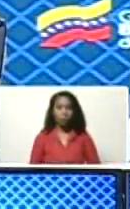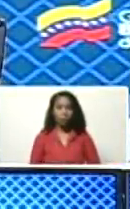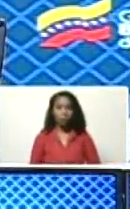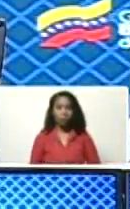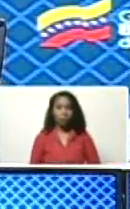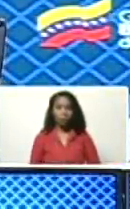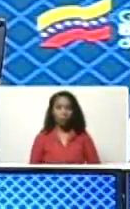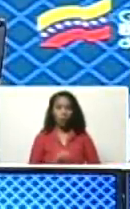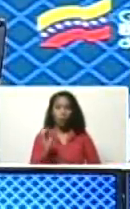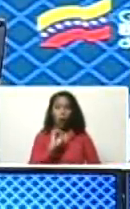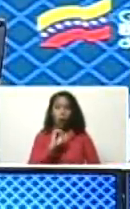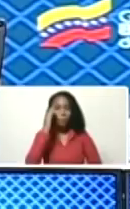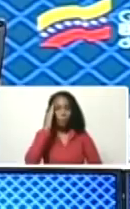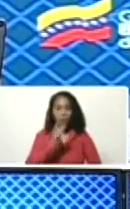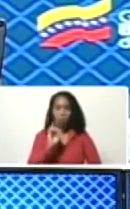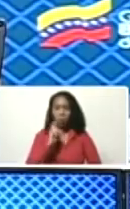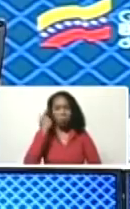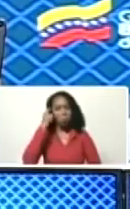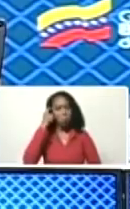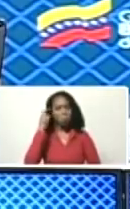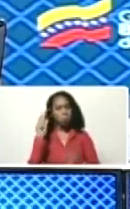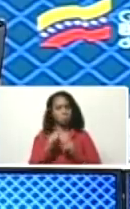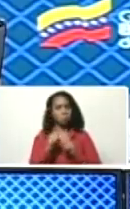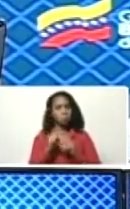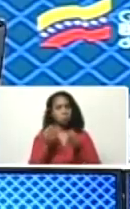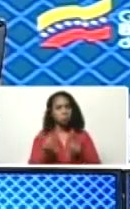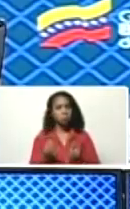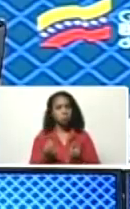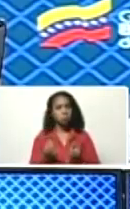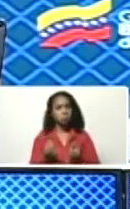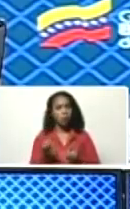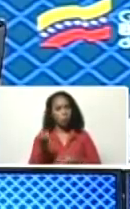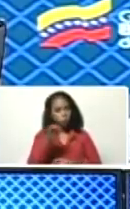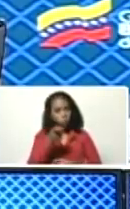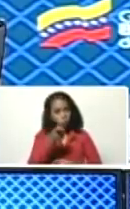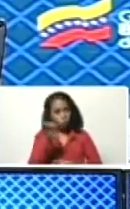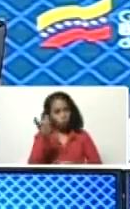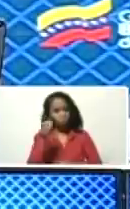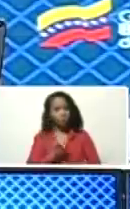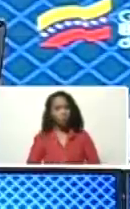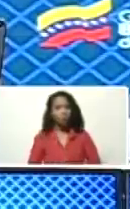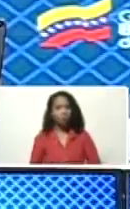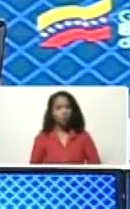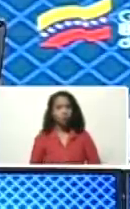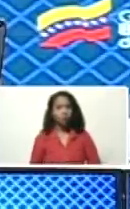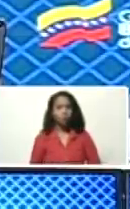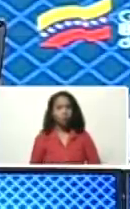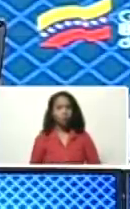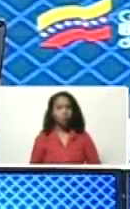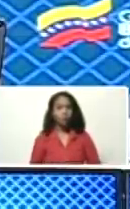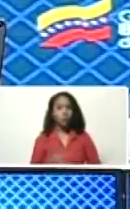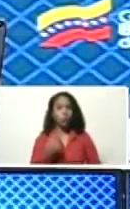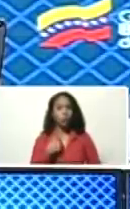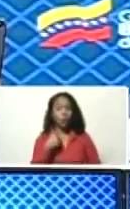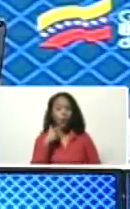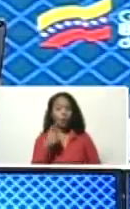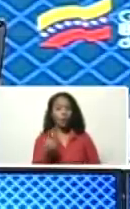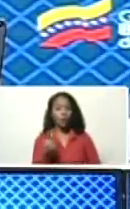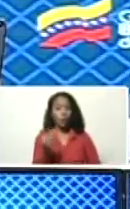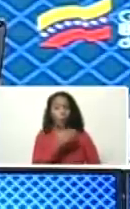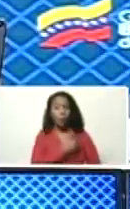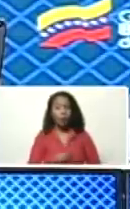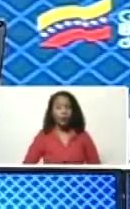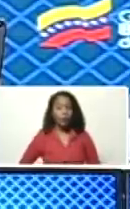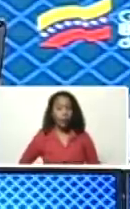o por los militares, no recuerdo las palabras exactas, Ernesto, búscala. ¿Ah? He sido designado